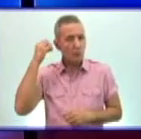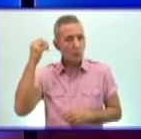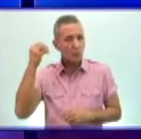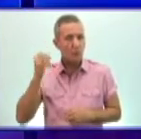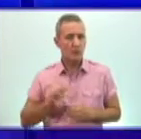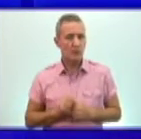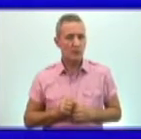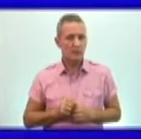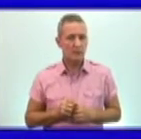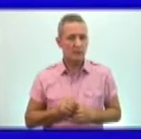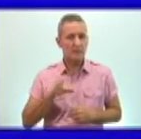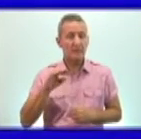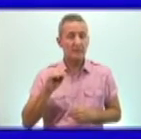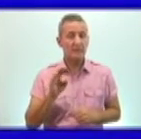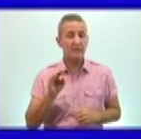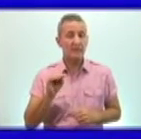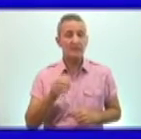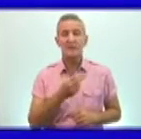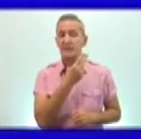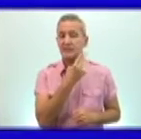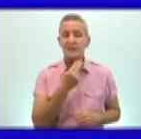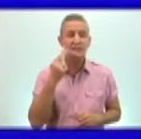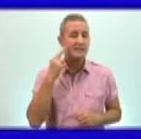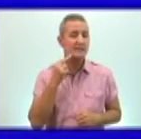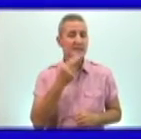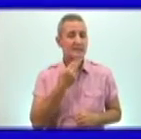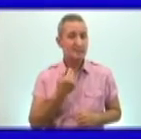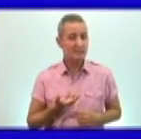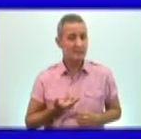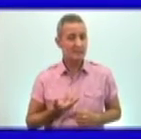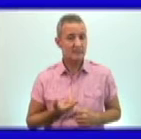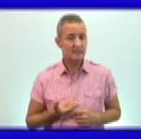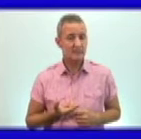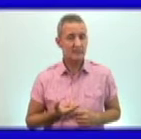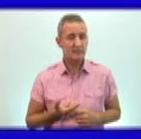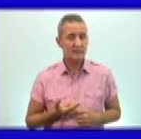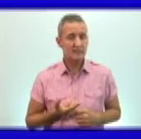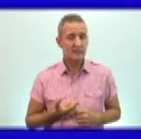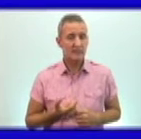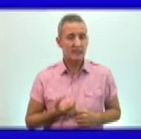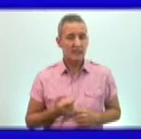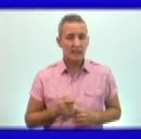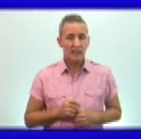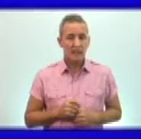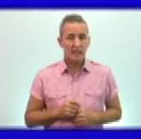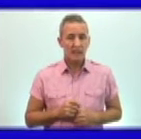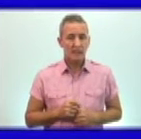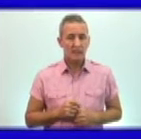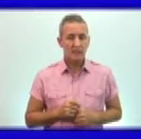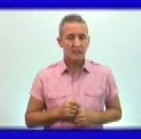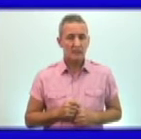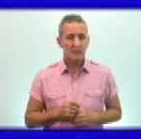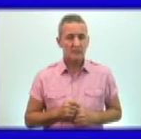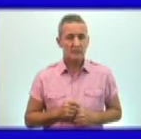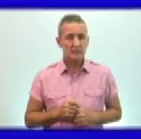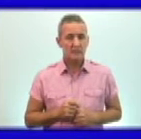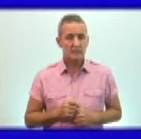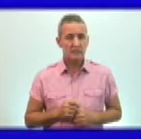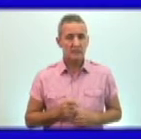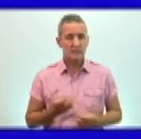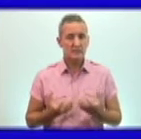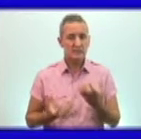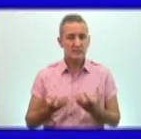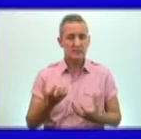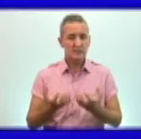manera, dice José Martí en los cuadernos de apunte, la fe ciega se quema en la hoguera de la razón. ¿Qué quiere